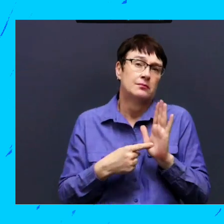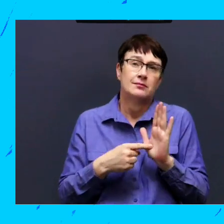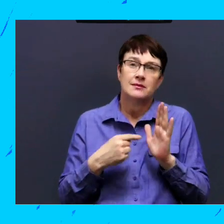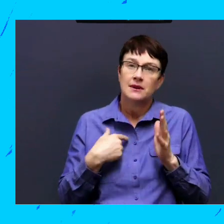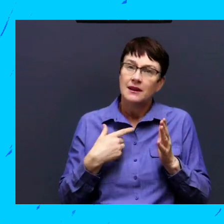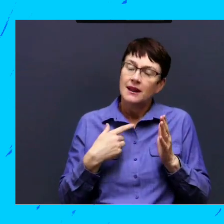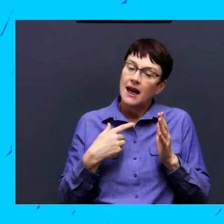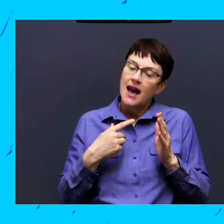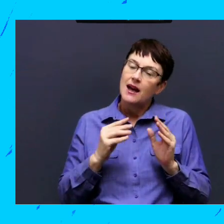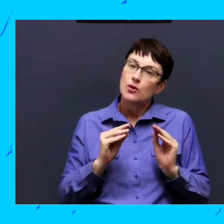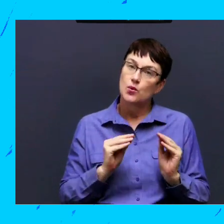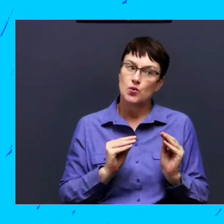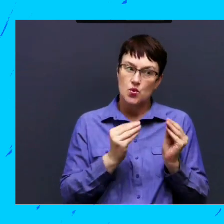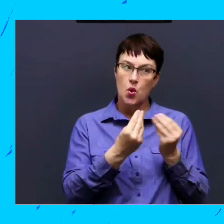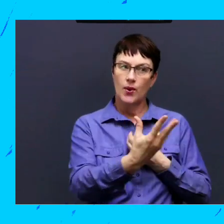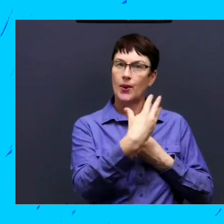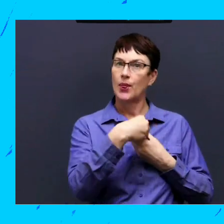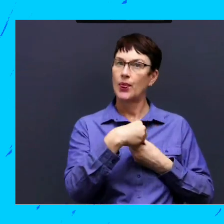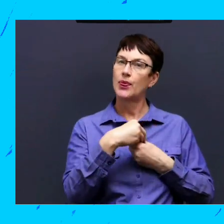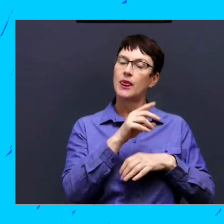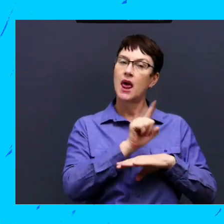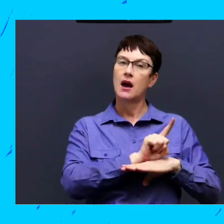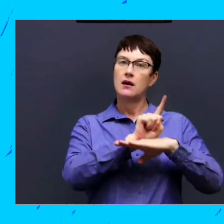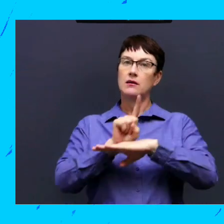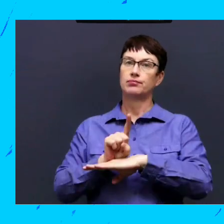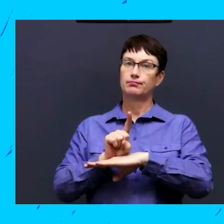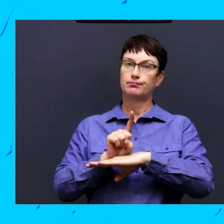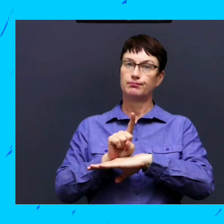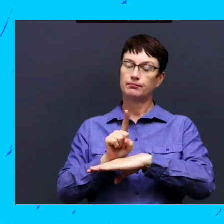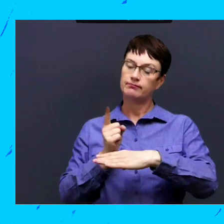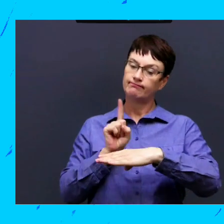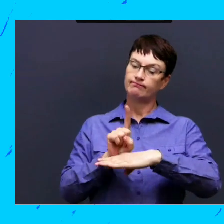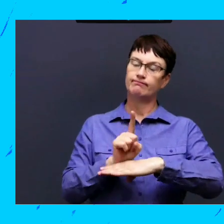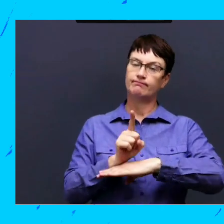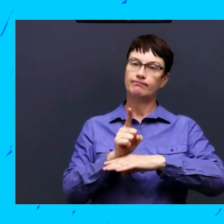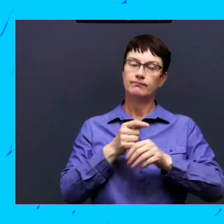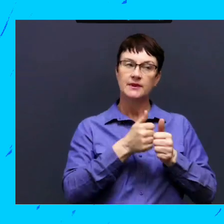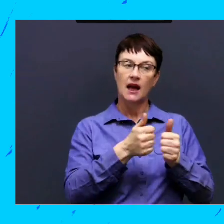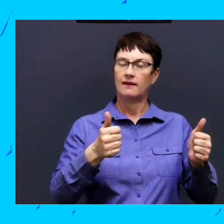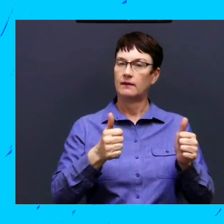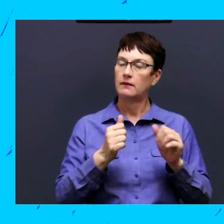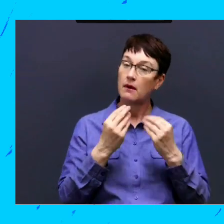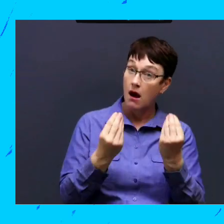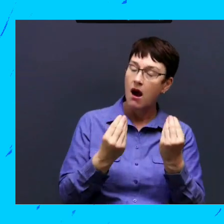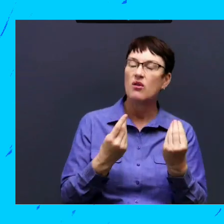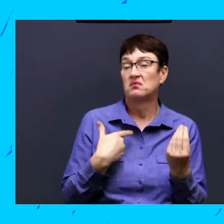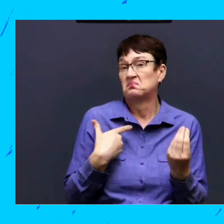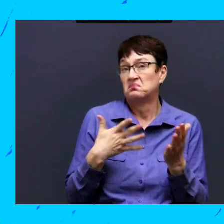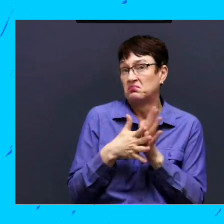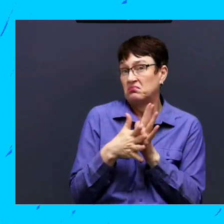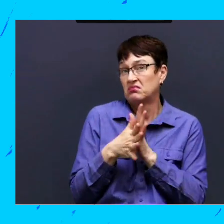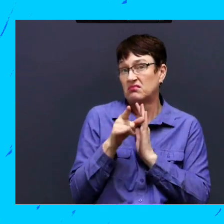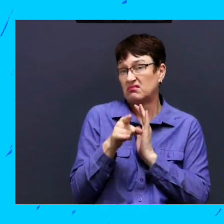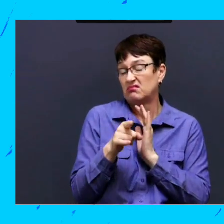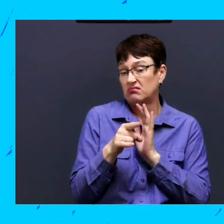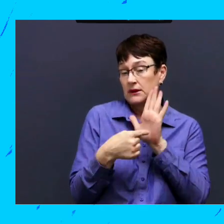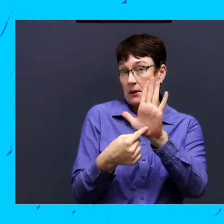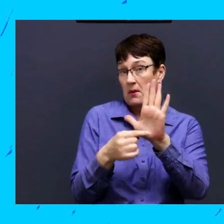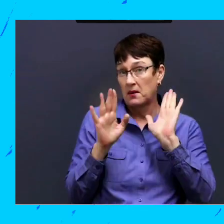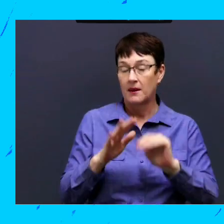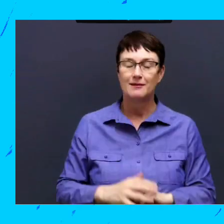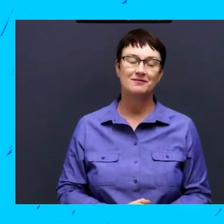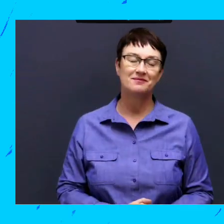ser representados o que podemos hacer que sus voces sean oídas. Gracias. Bueno,